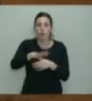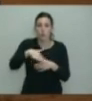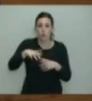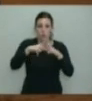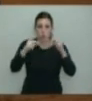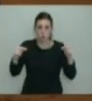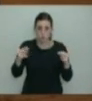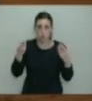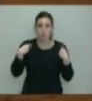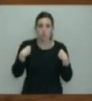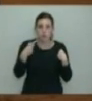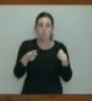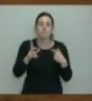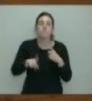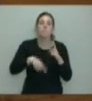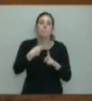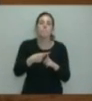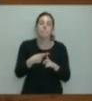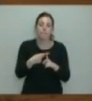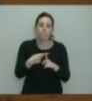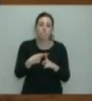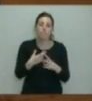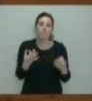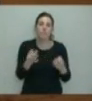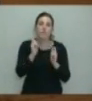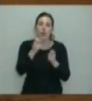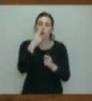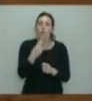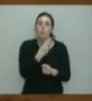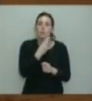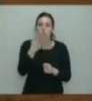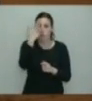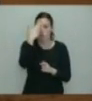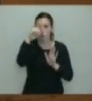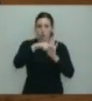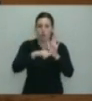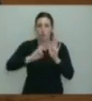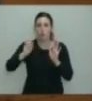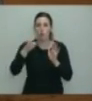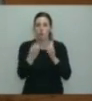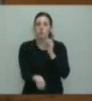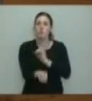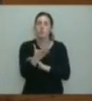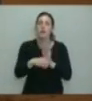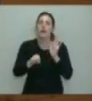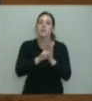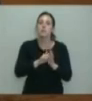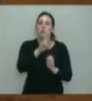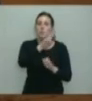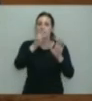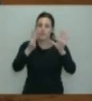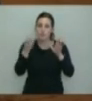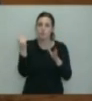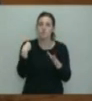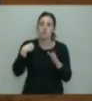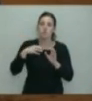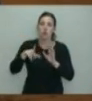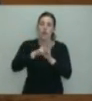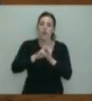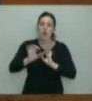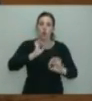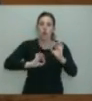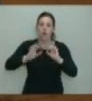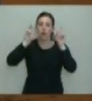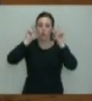geográficas, además va a comprometer otro de los principios que establece el artículo 27 y que recoge la Ley Orgánica de la